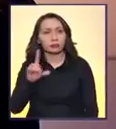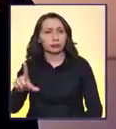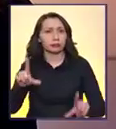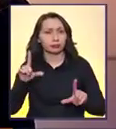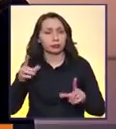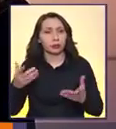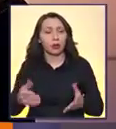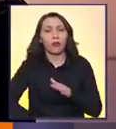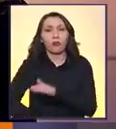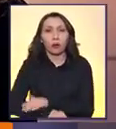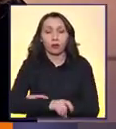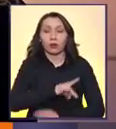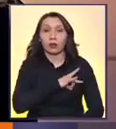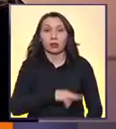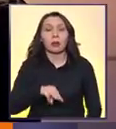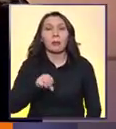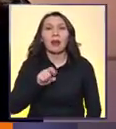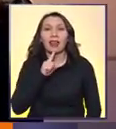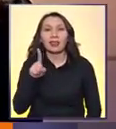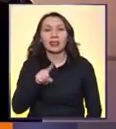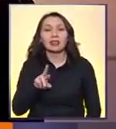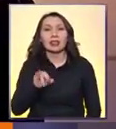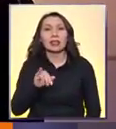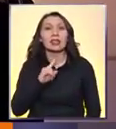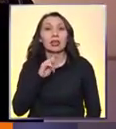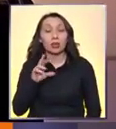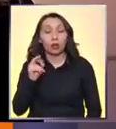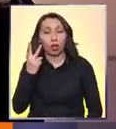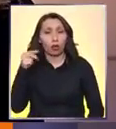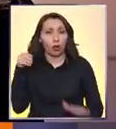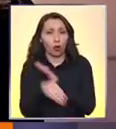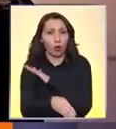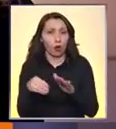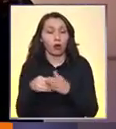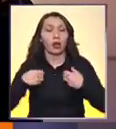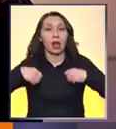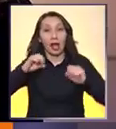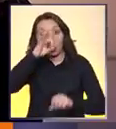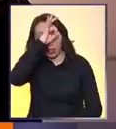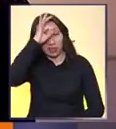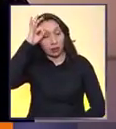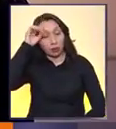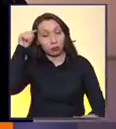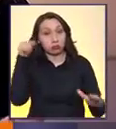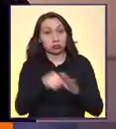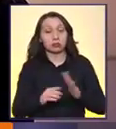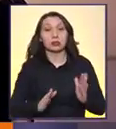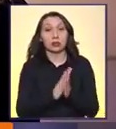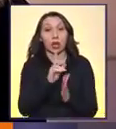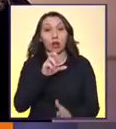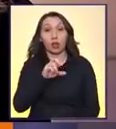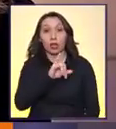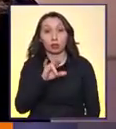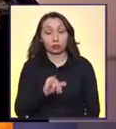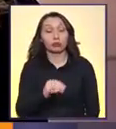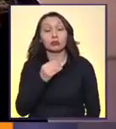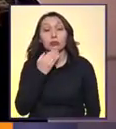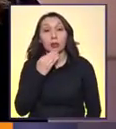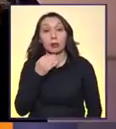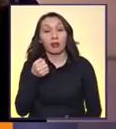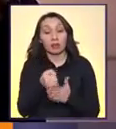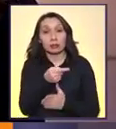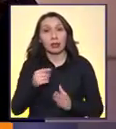Del fútbol nacional. Matías Riquiero anotó los dos goles del triunfo de Temuco ante San Lorenzo y también el de este fin de semana ante San